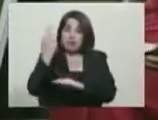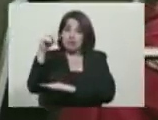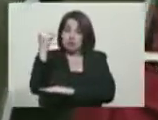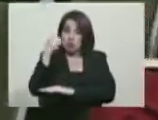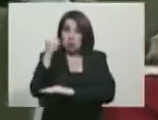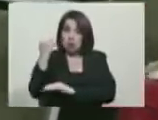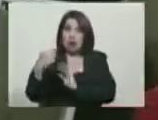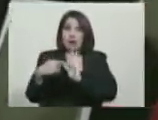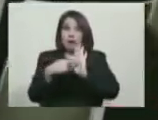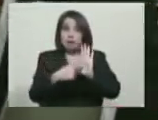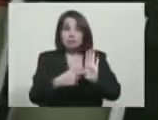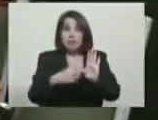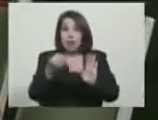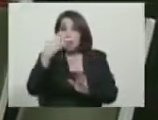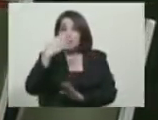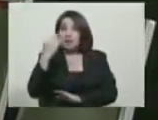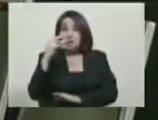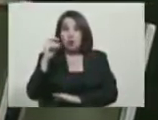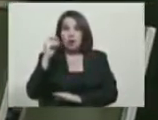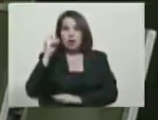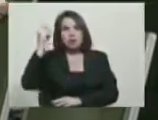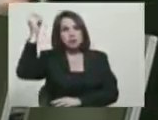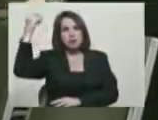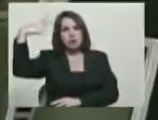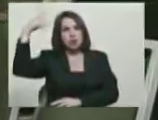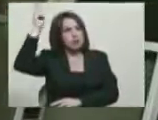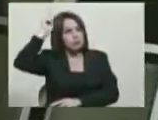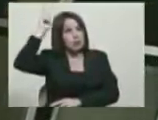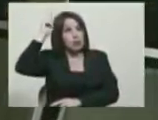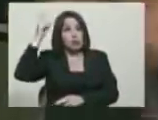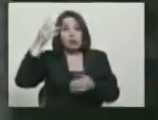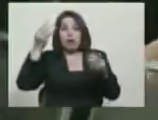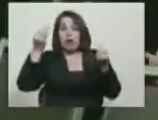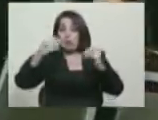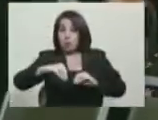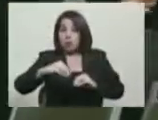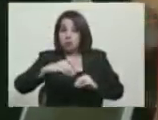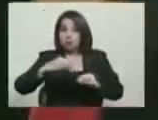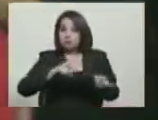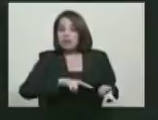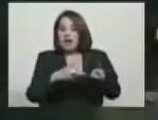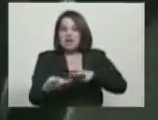el Palacio de Miraflores, donde han ratificado las alianzas estratégicas y